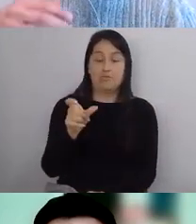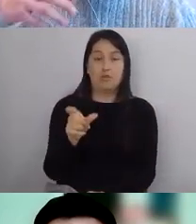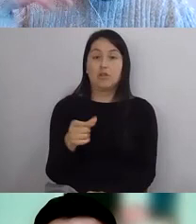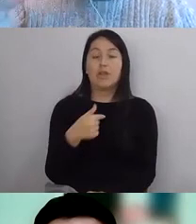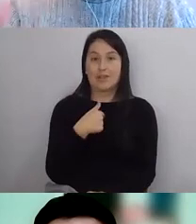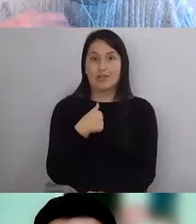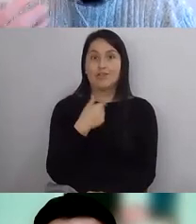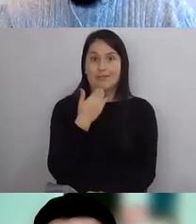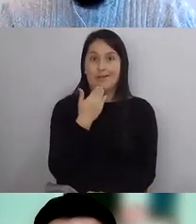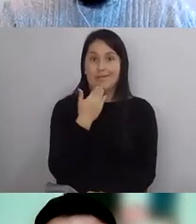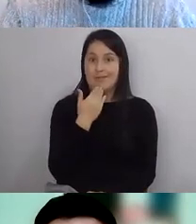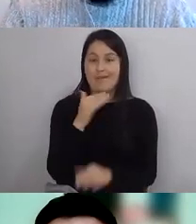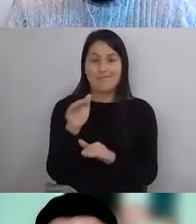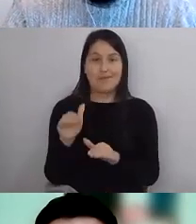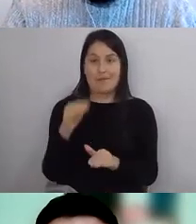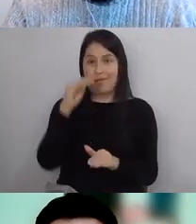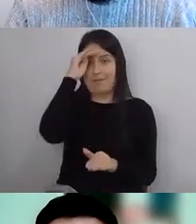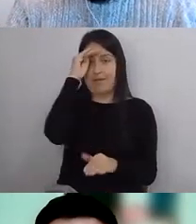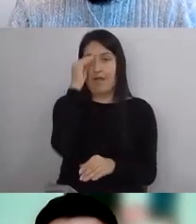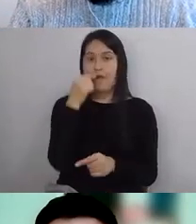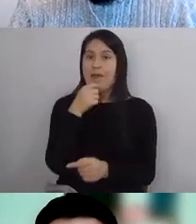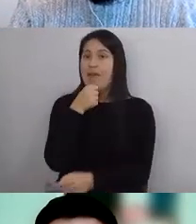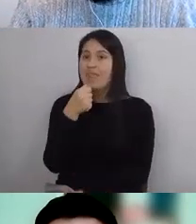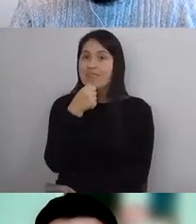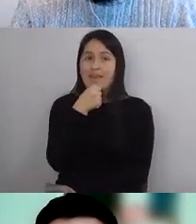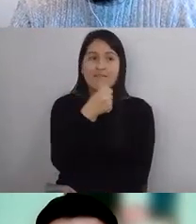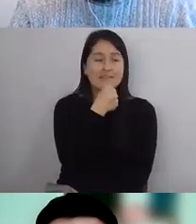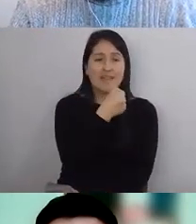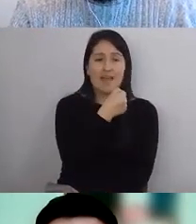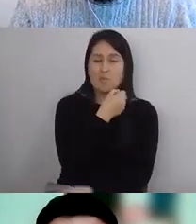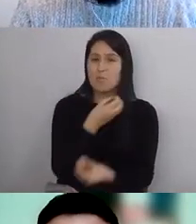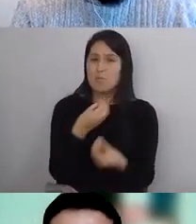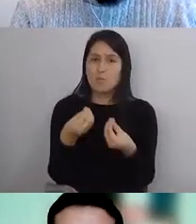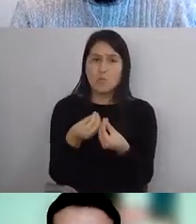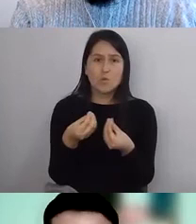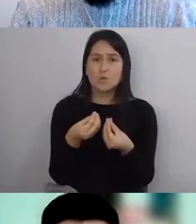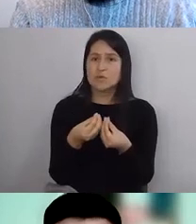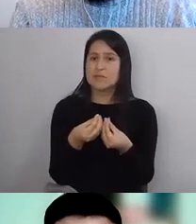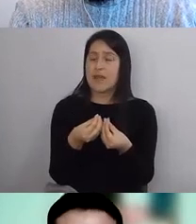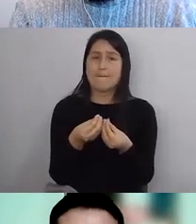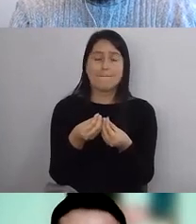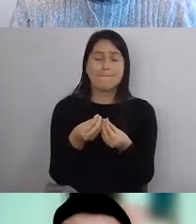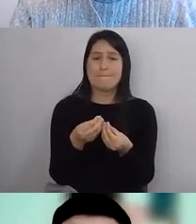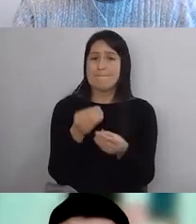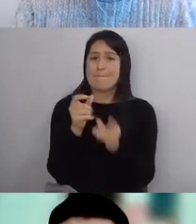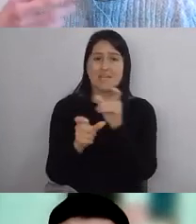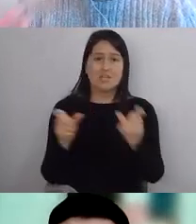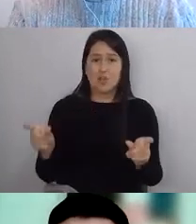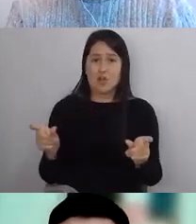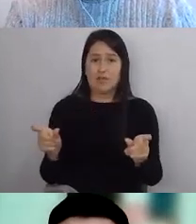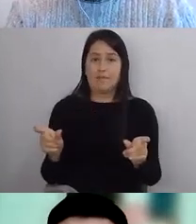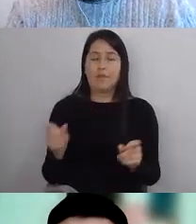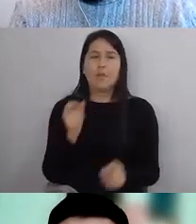eso, entrevistamos muchas personas, ¿ya? Y las diferencias las van a hacer cosas pequeñas, ¿ya? Me ha